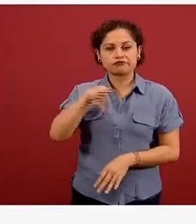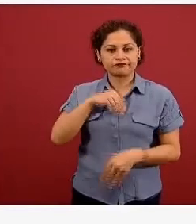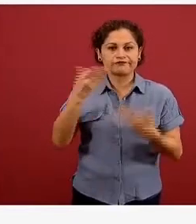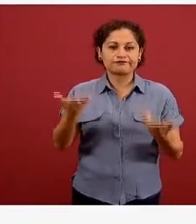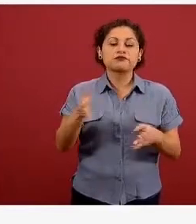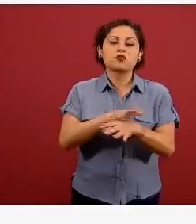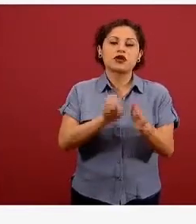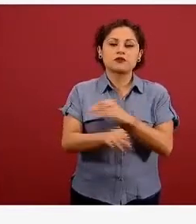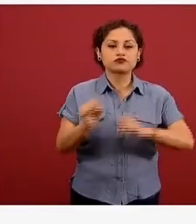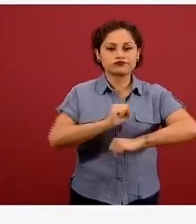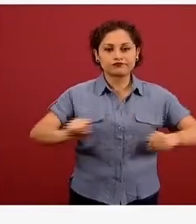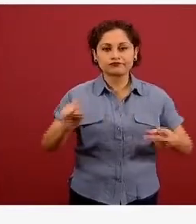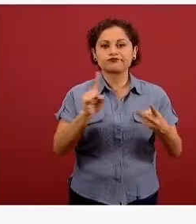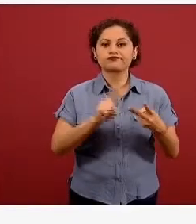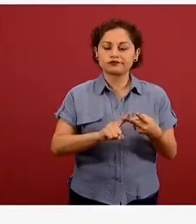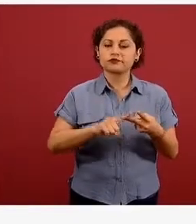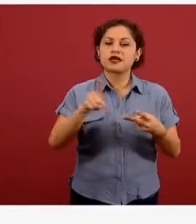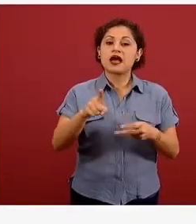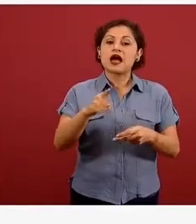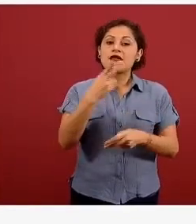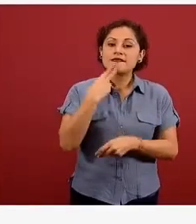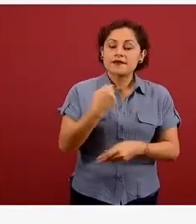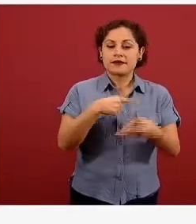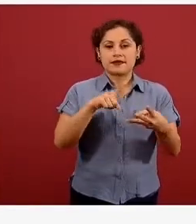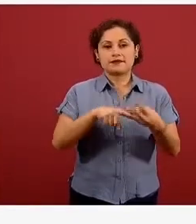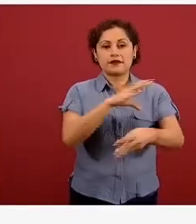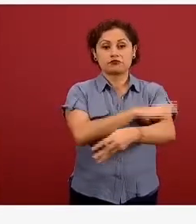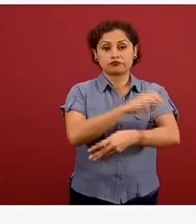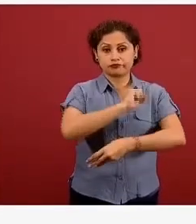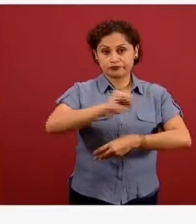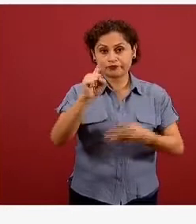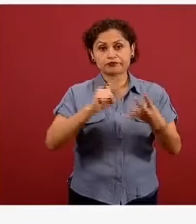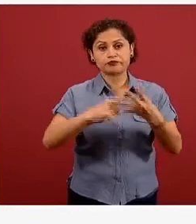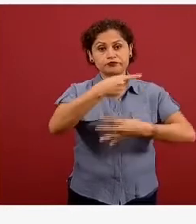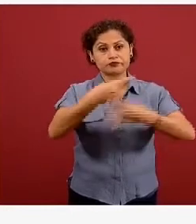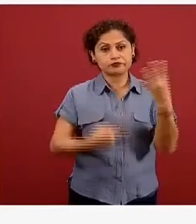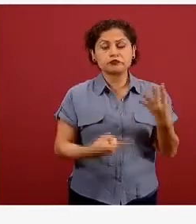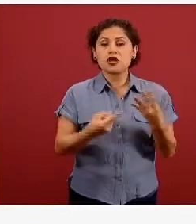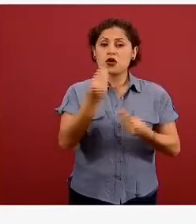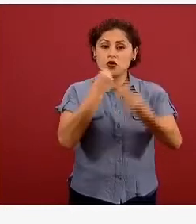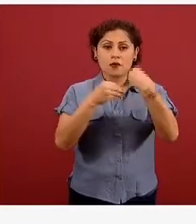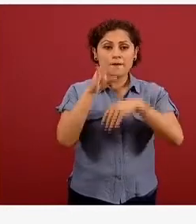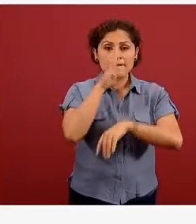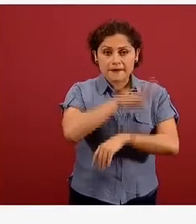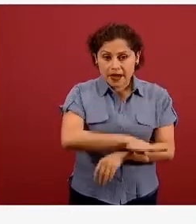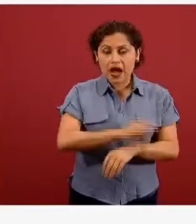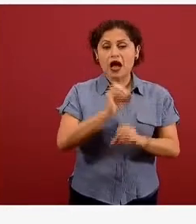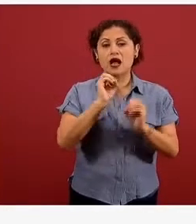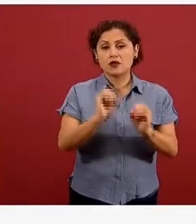obesidad, sobrepeso, diabetes, hipertensión, las enfermedades crónicas asociadas con mala alimentación por